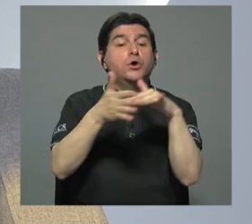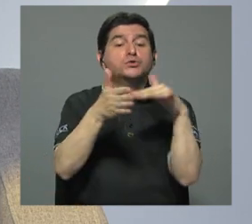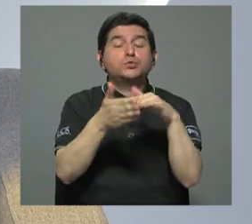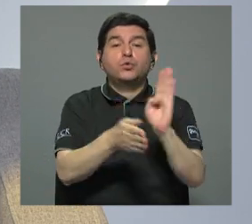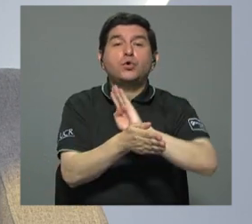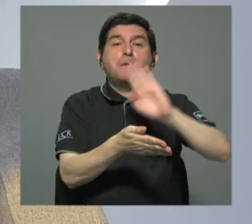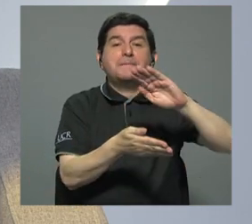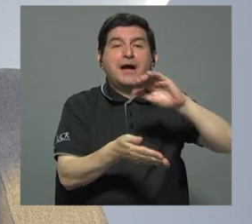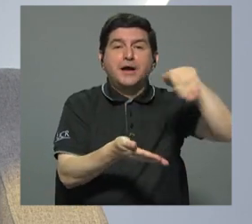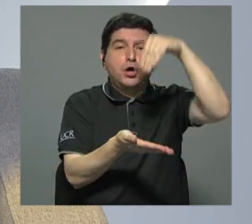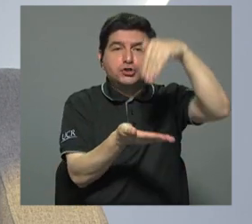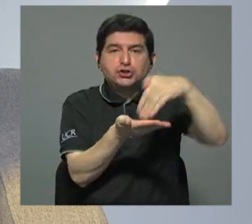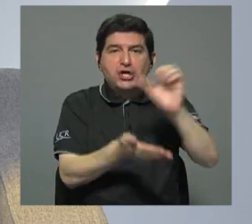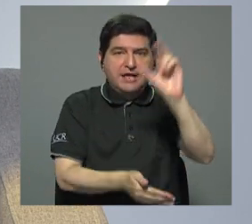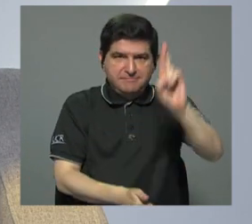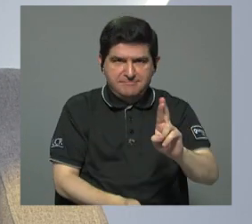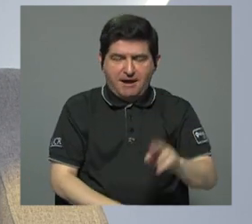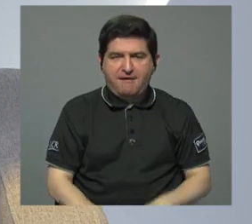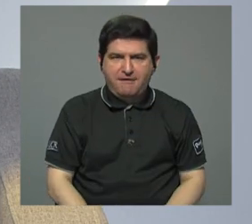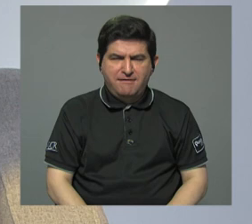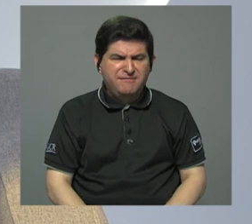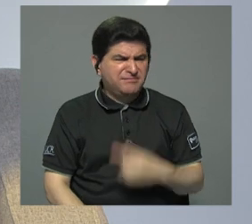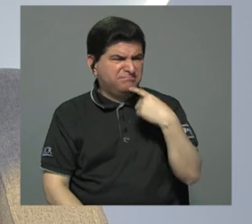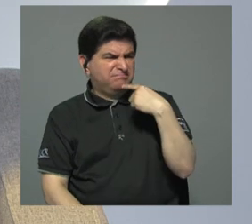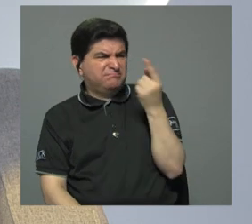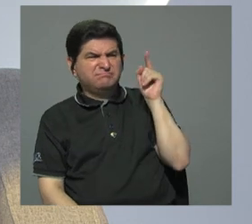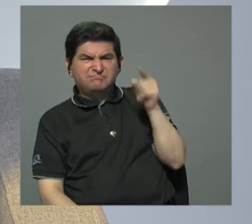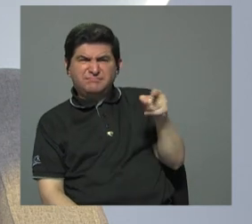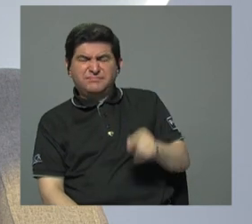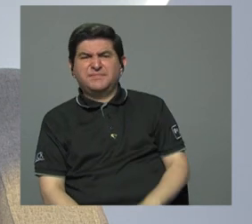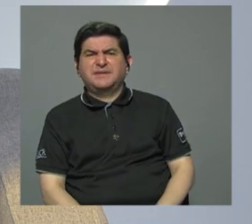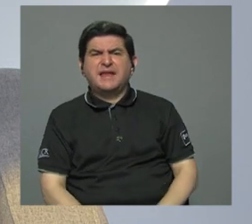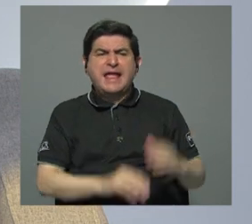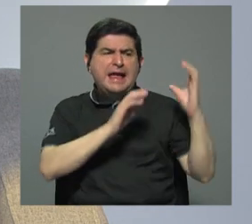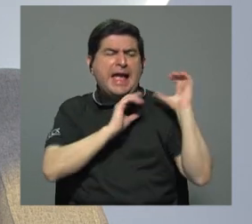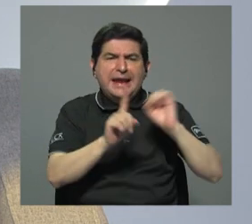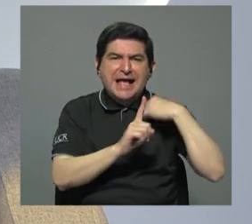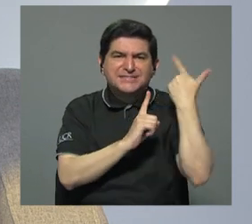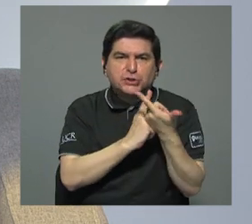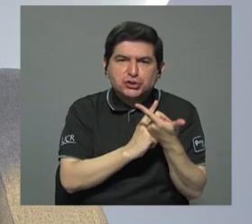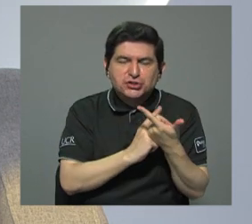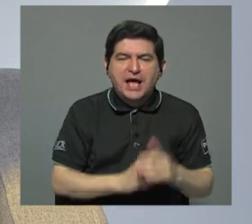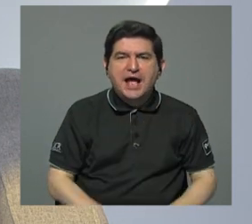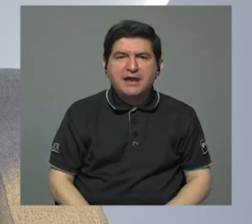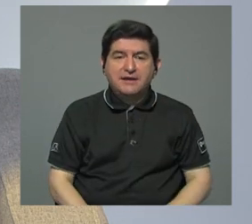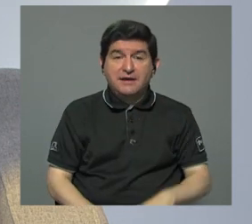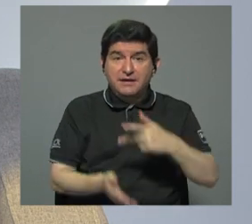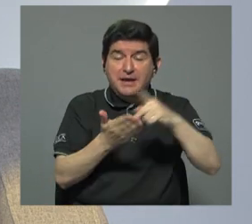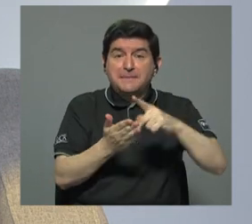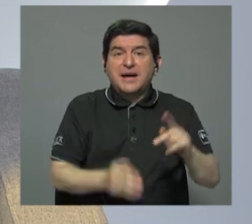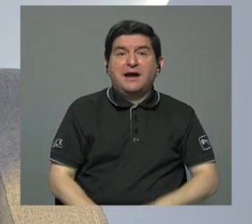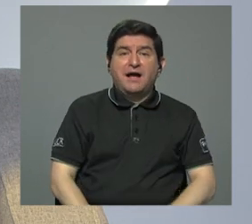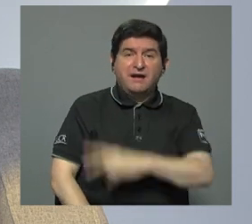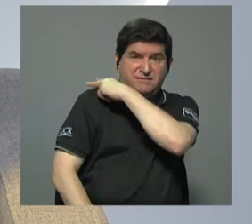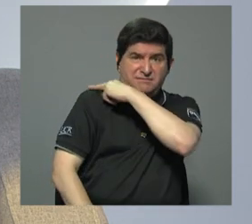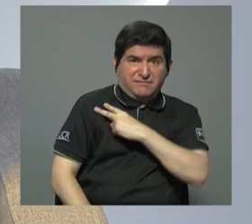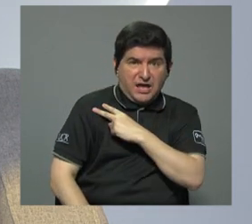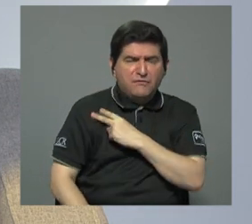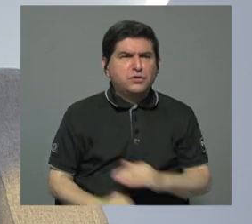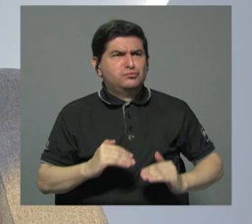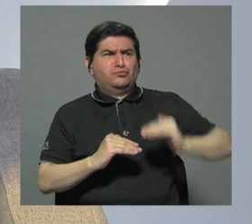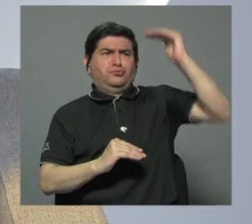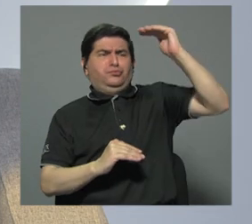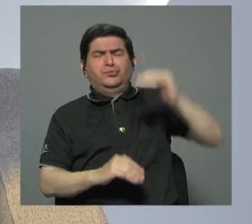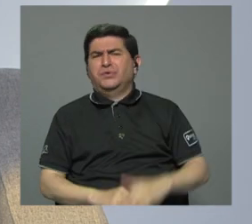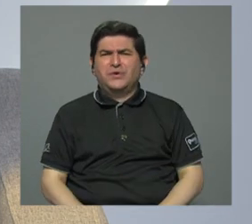Banco Central de Costa Rica, don John, en el que se argumenta que las cargas sociales patronales son elevadas, desincentivan